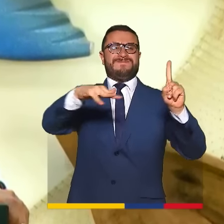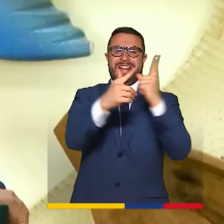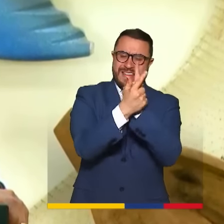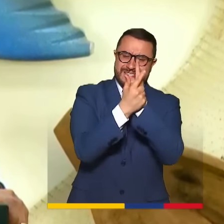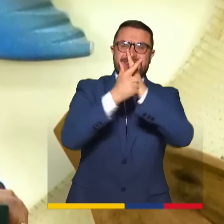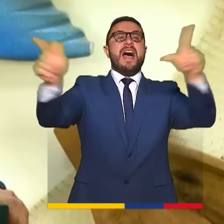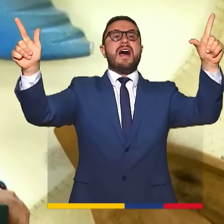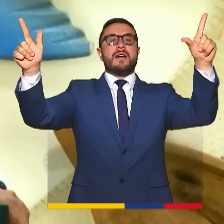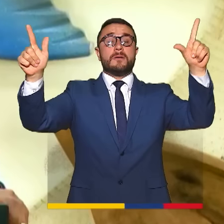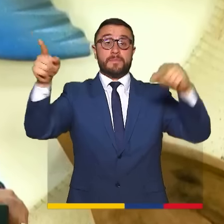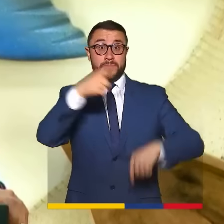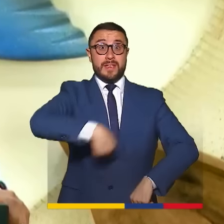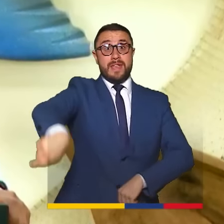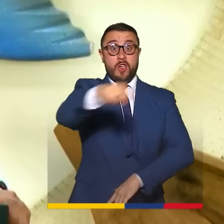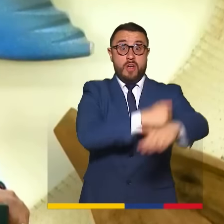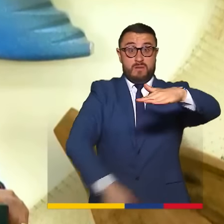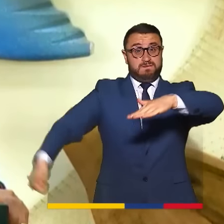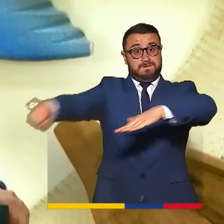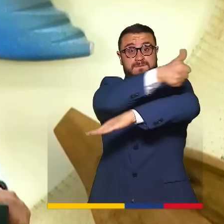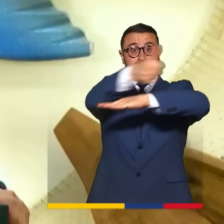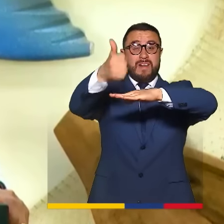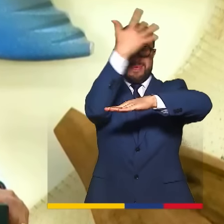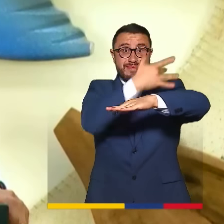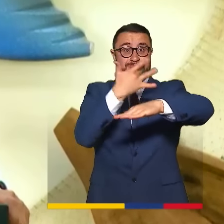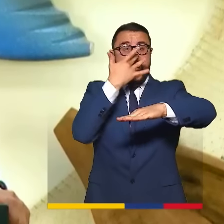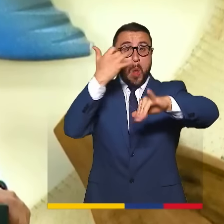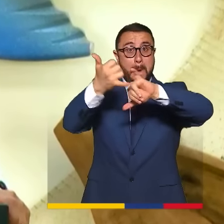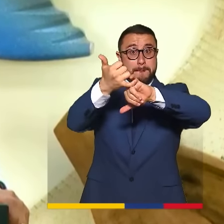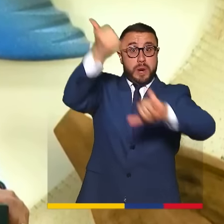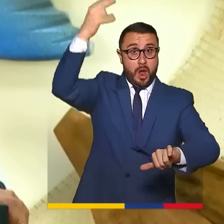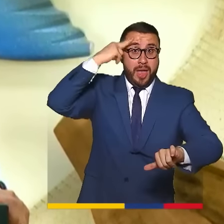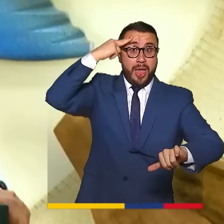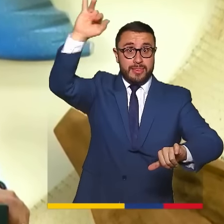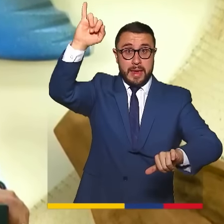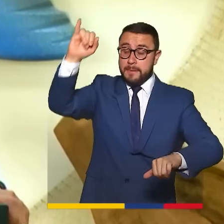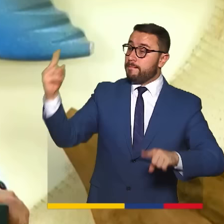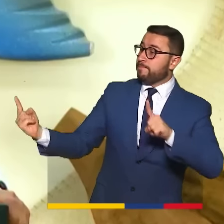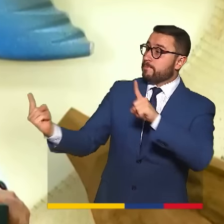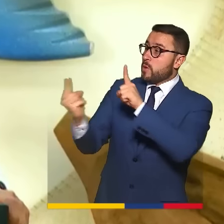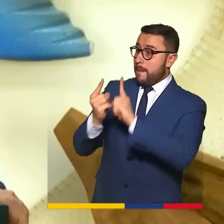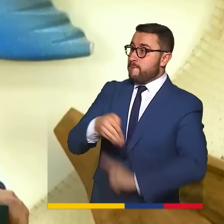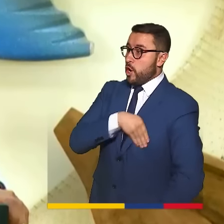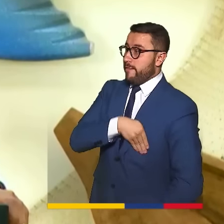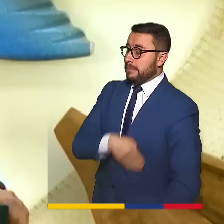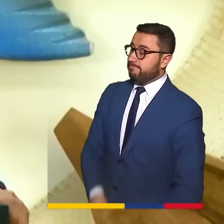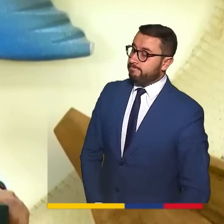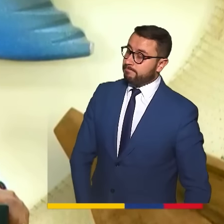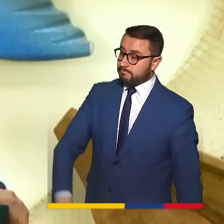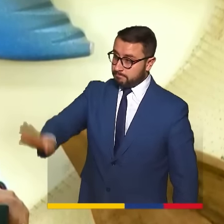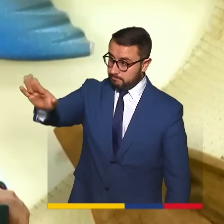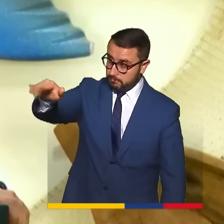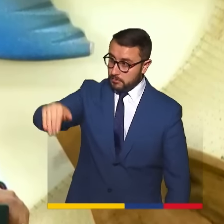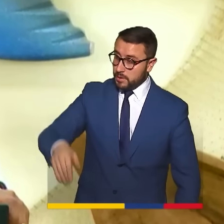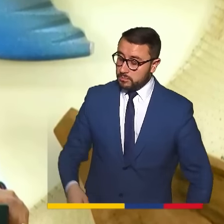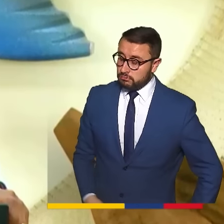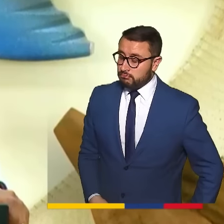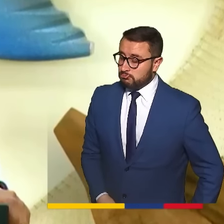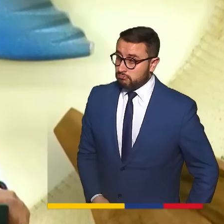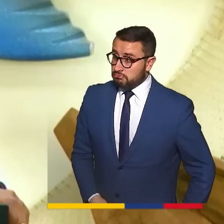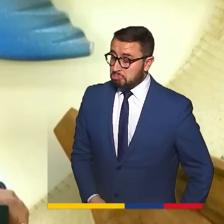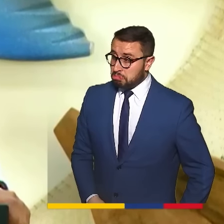Los generales negros republicanos le dijeron a Bolívar: le ayudamos